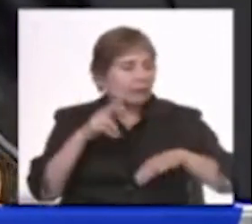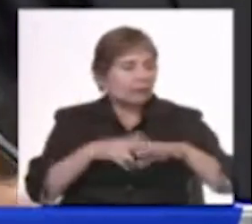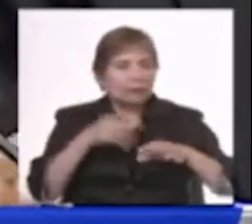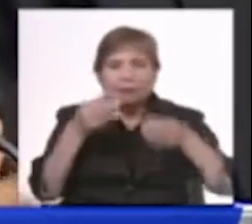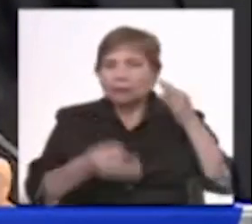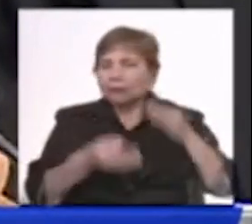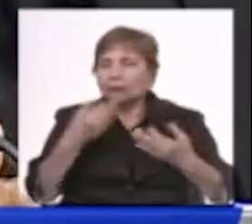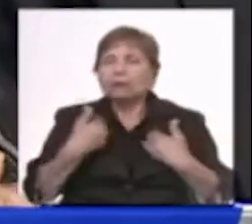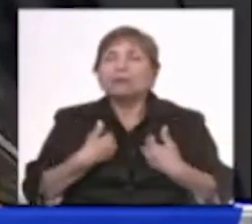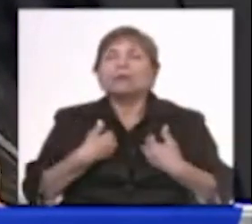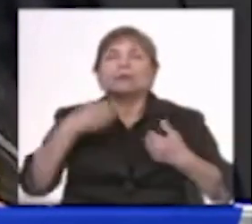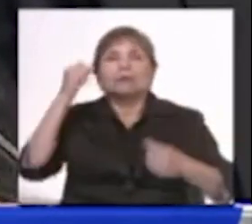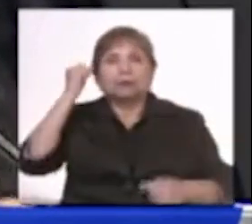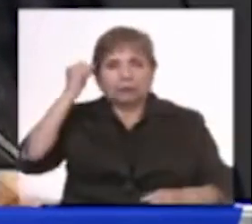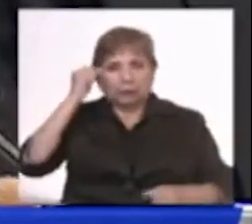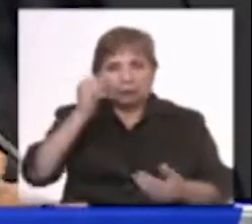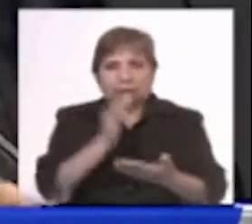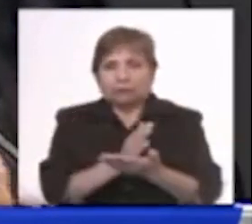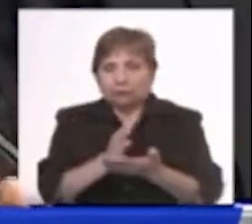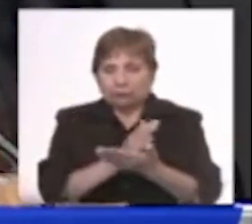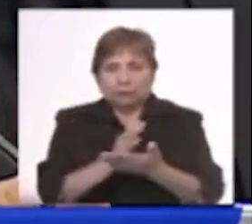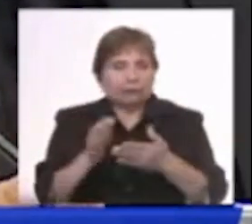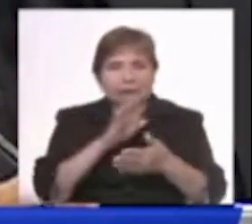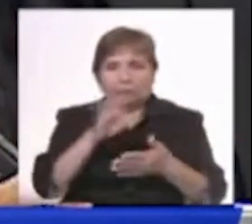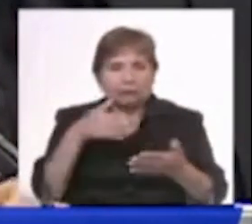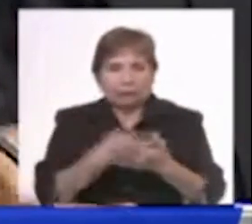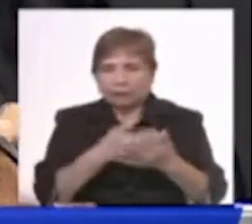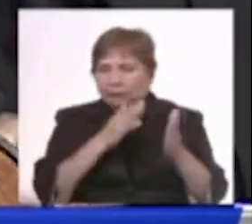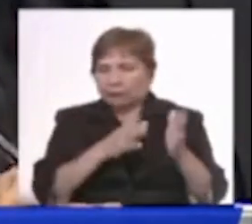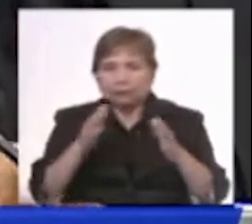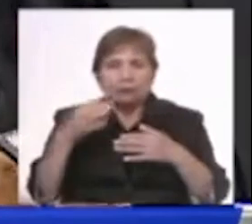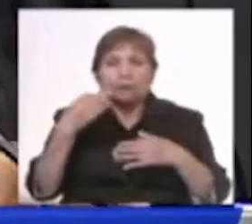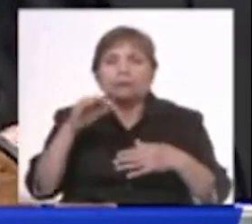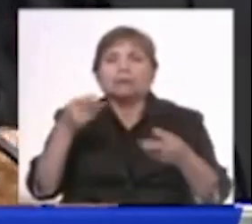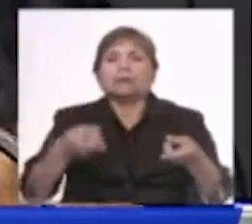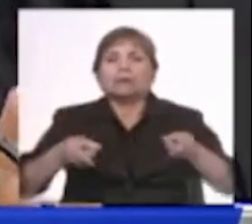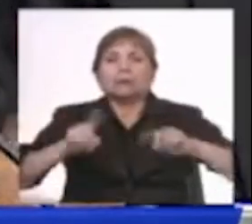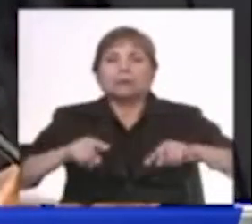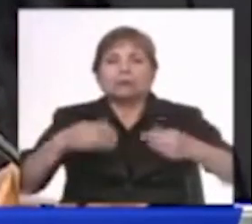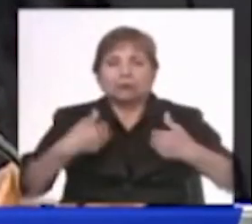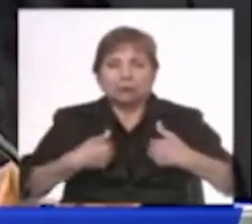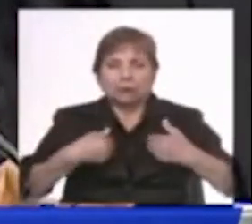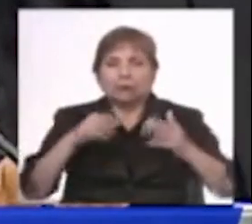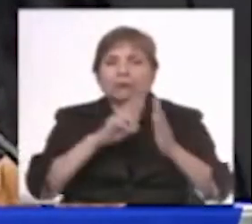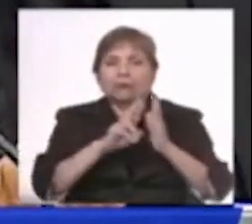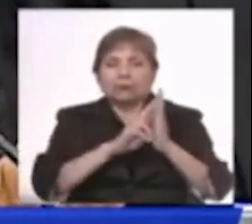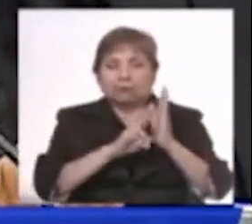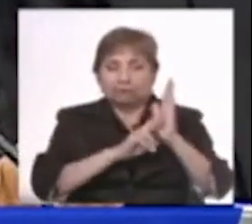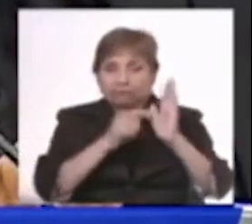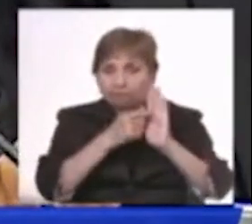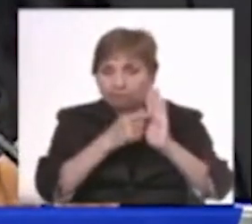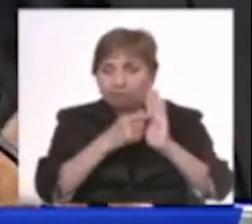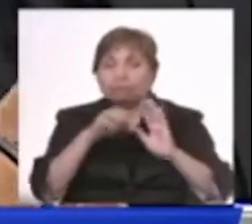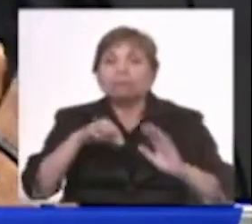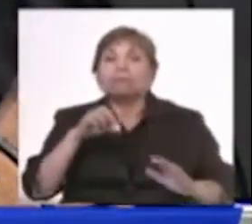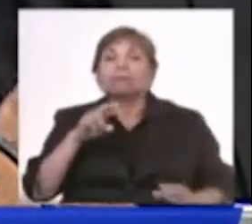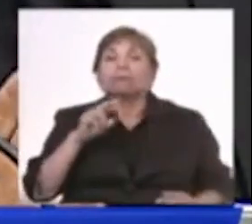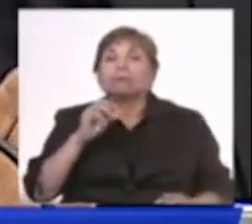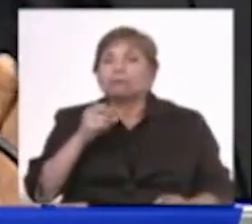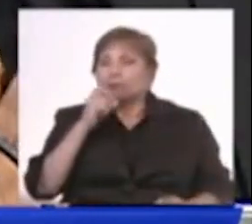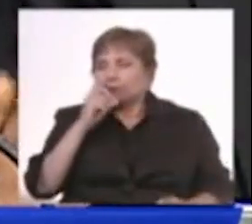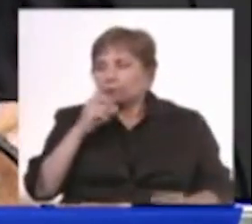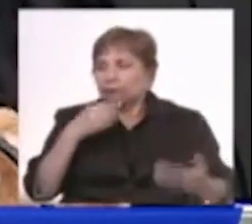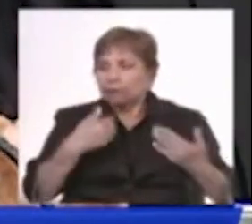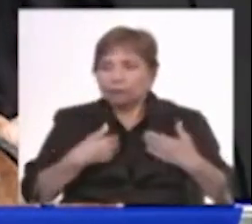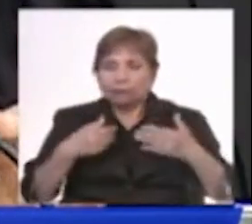o jurídica tiene derecho a participar en todos los procesos, siempre y cuando tenga su registro nacional de proveedores. Basta